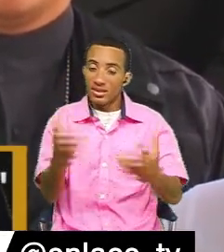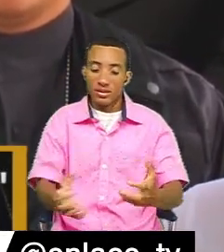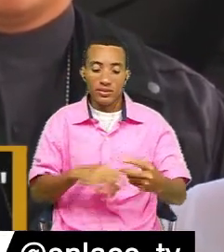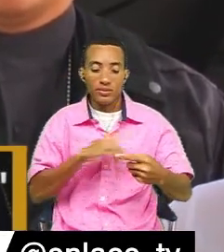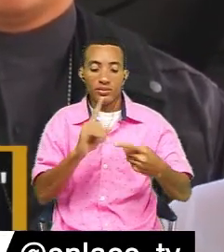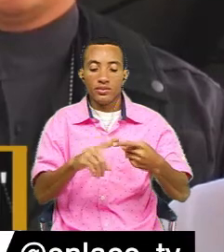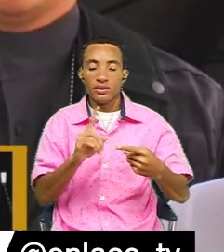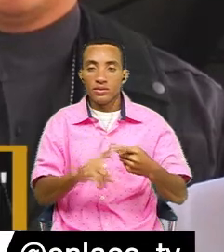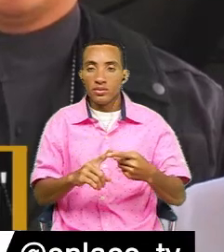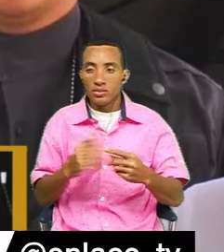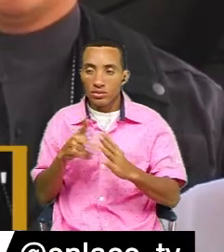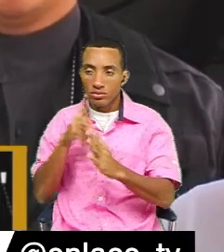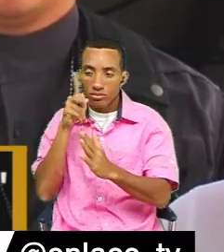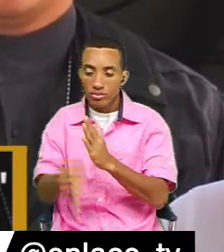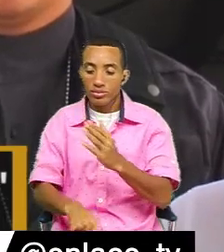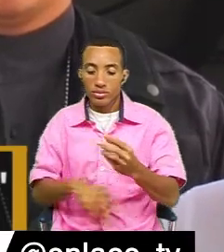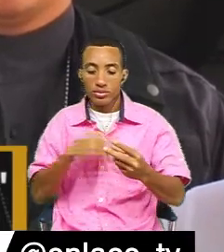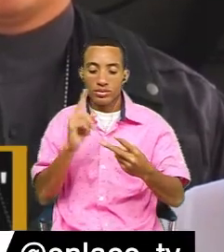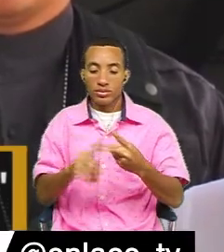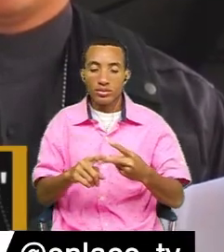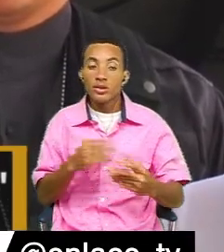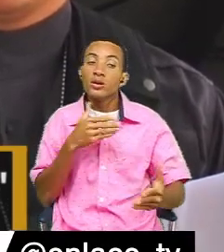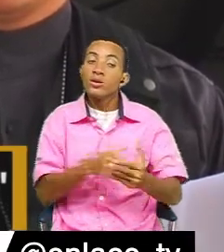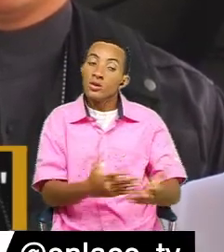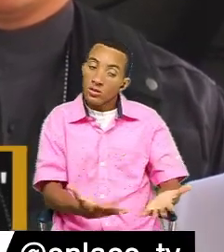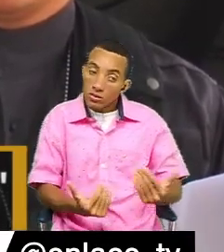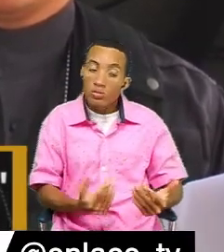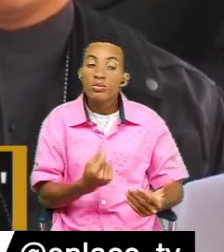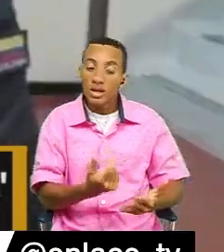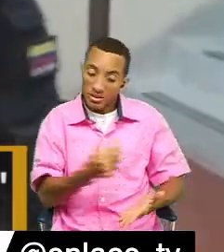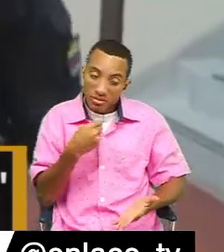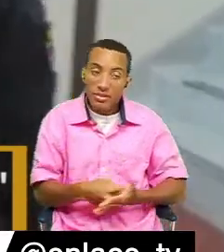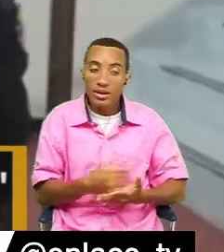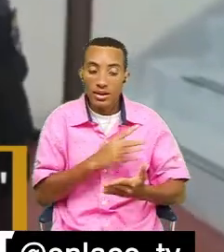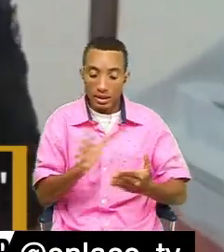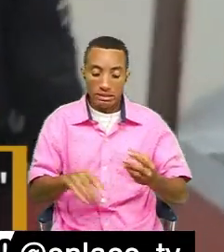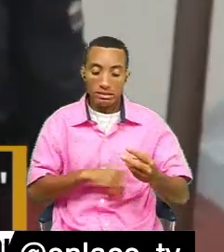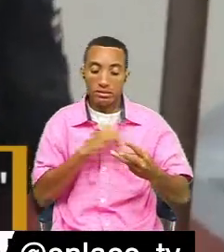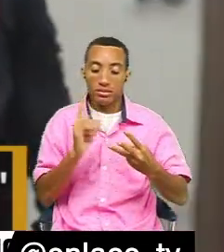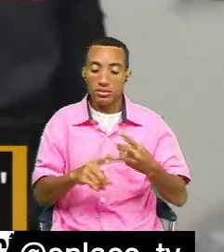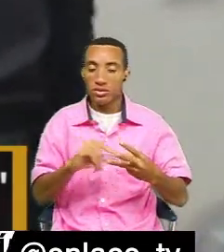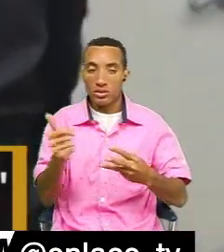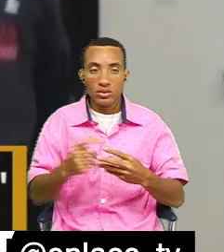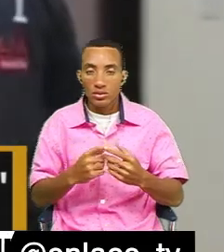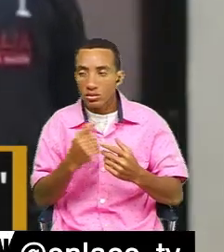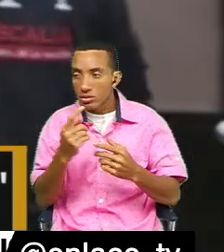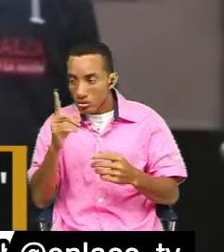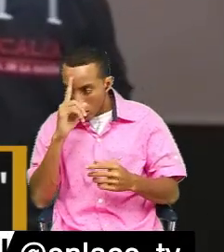por homicidio y otros por concierto para delinquir agravado, entre otros delitos.